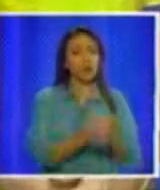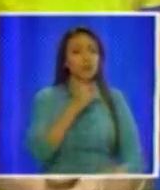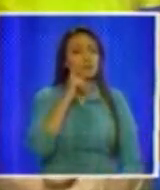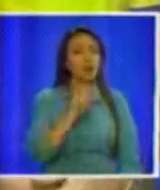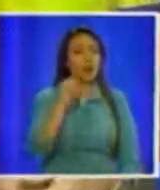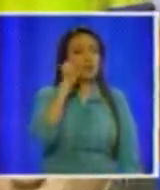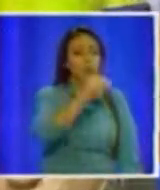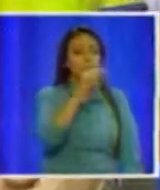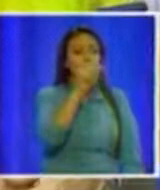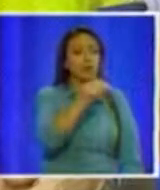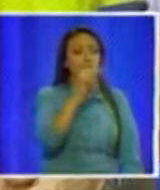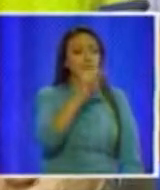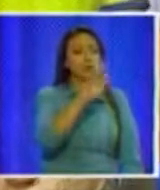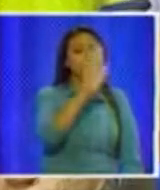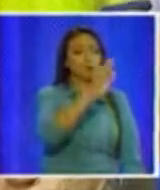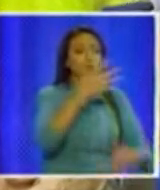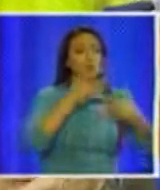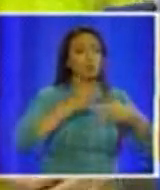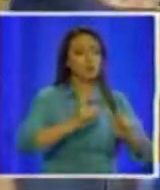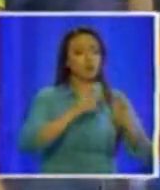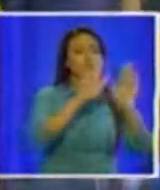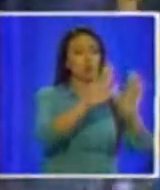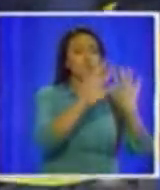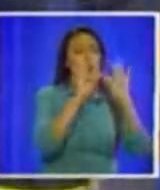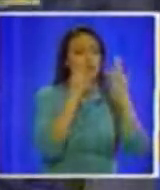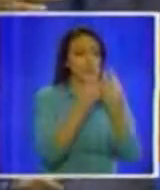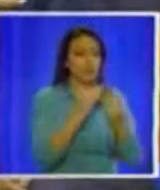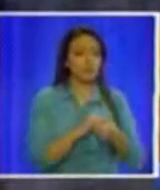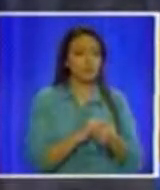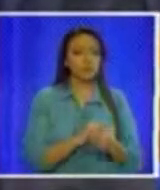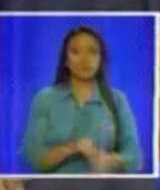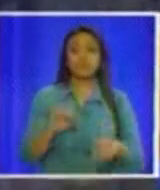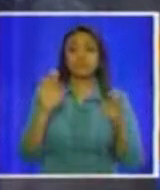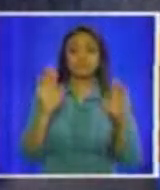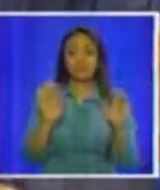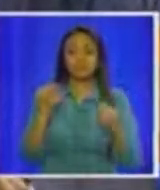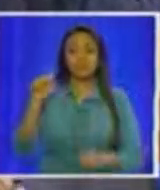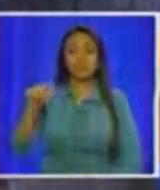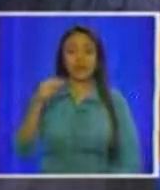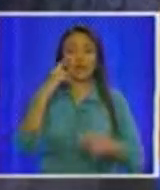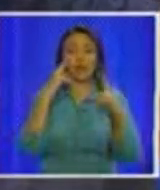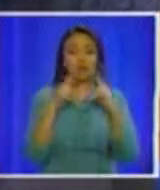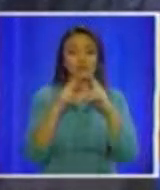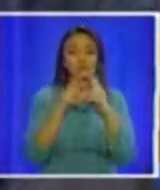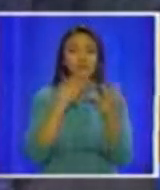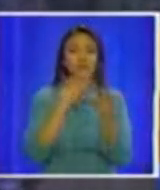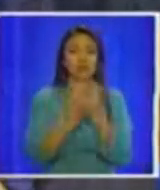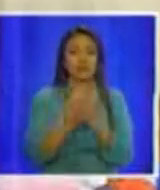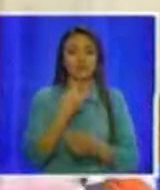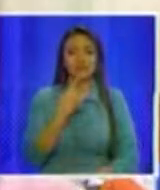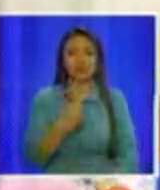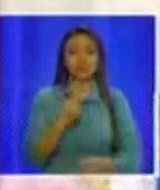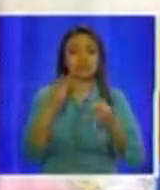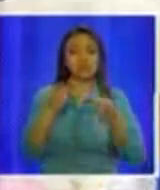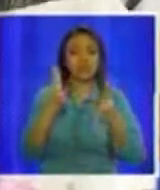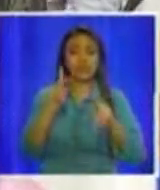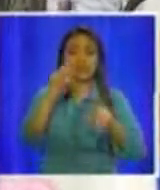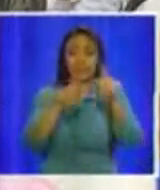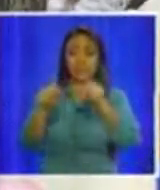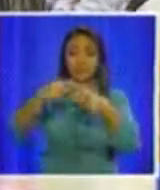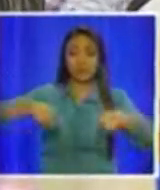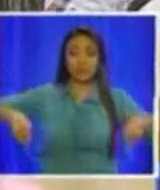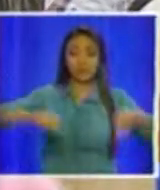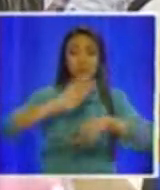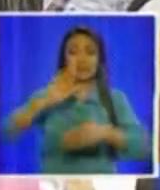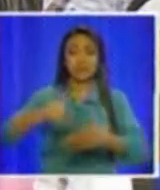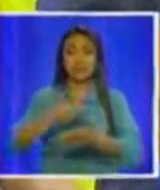a ti y a tu esfuerzo y a tu familia. Carapaz agradeció el reconocimiento y en especial el afecto de la gente que llegó al